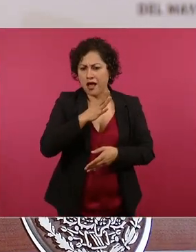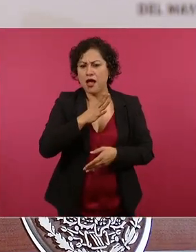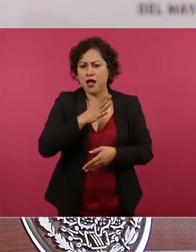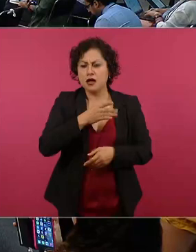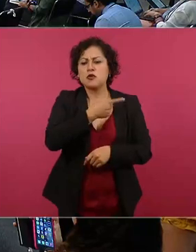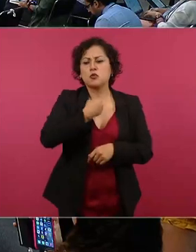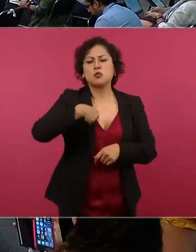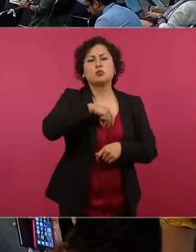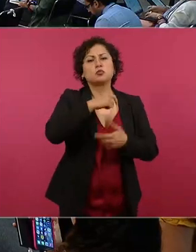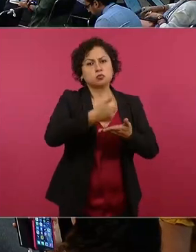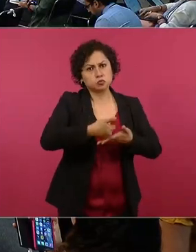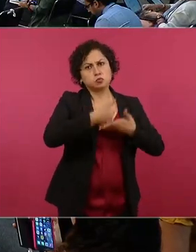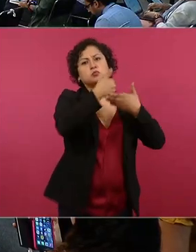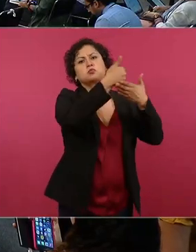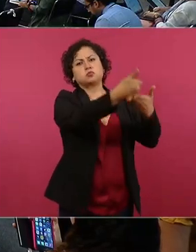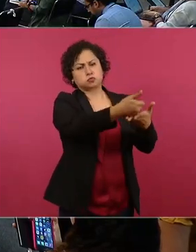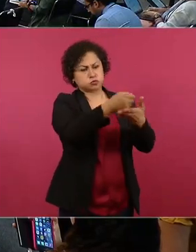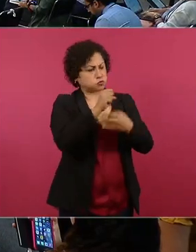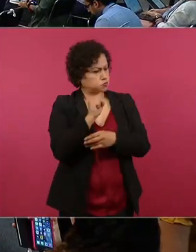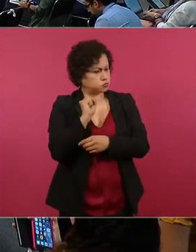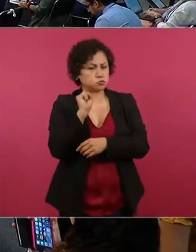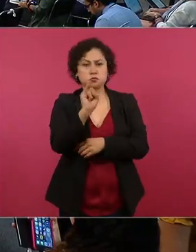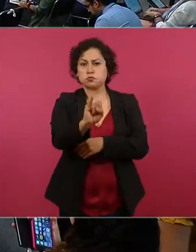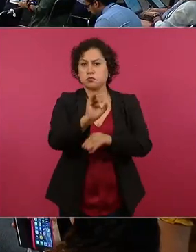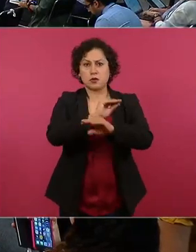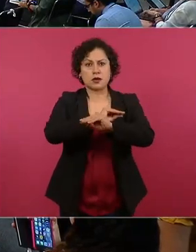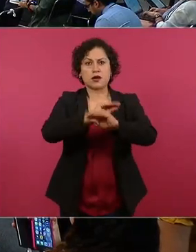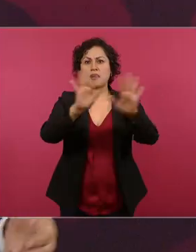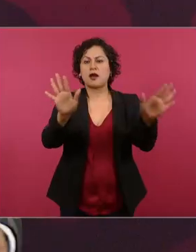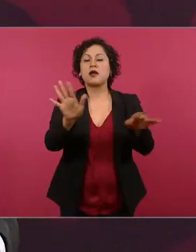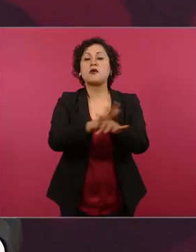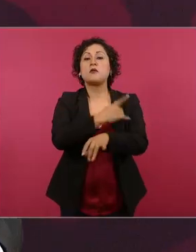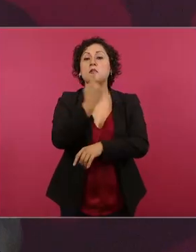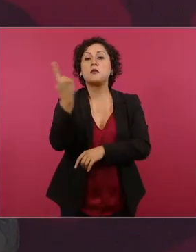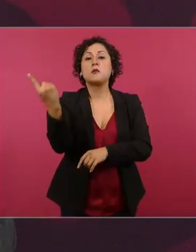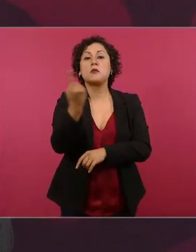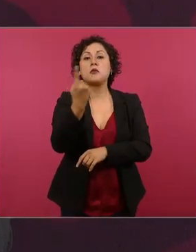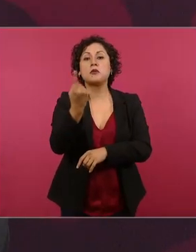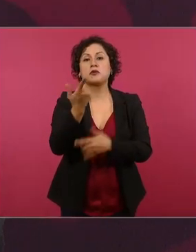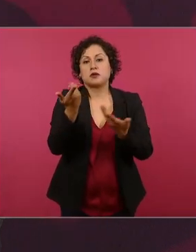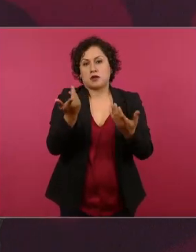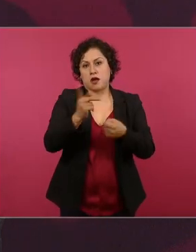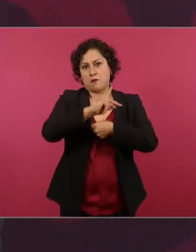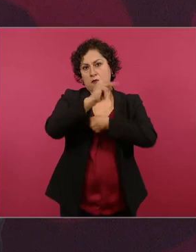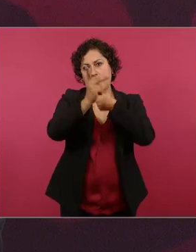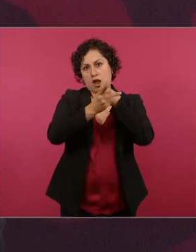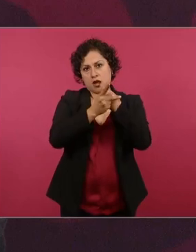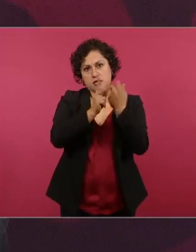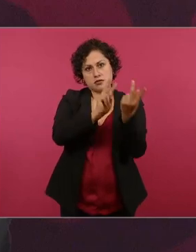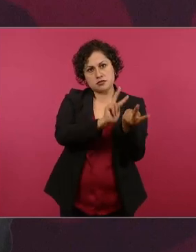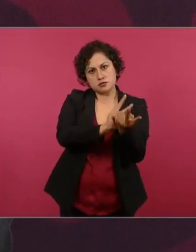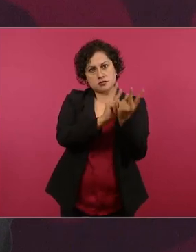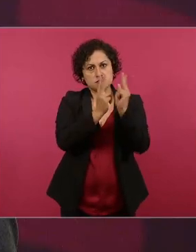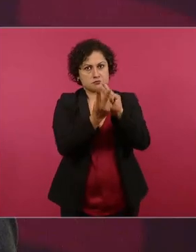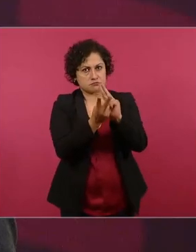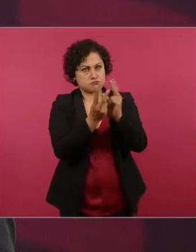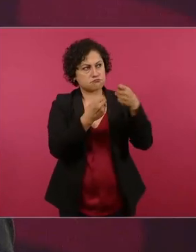Claro que ayudamos, porque pues somos países vecinos,